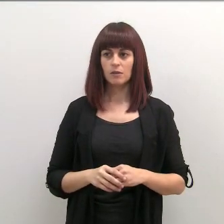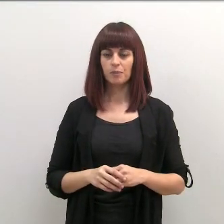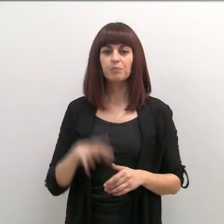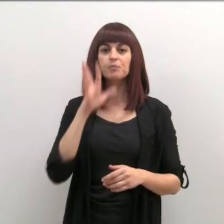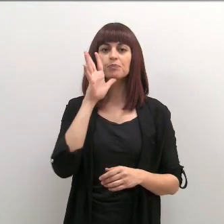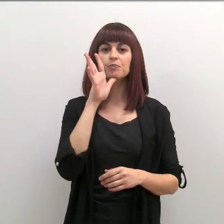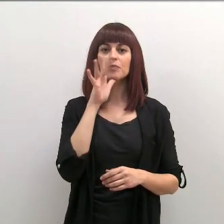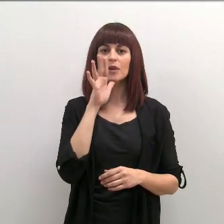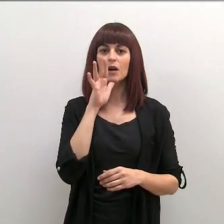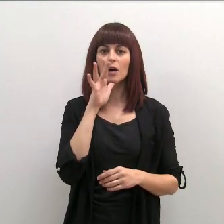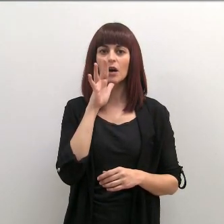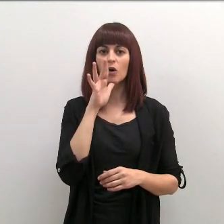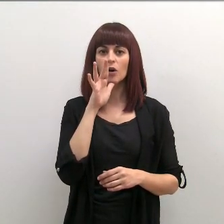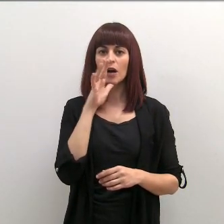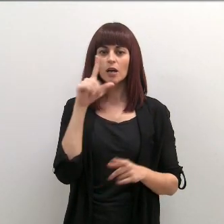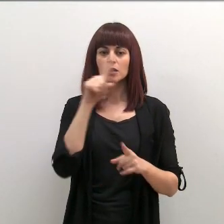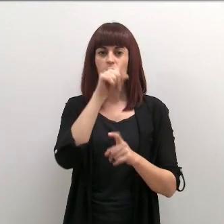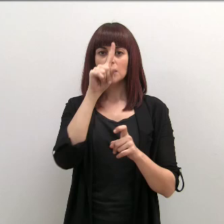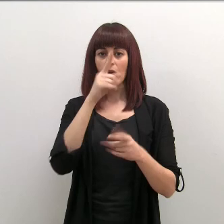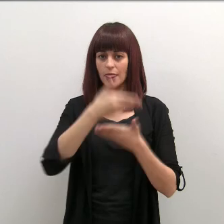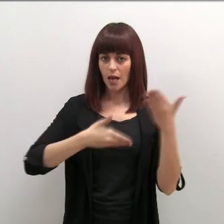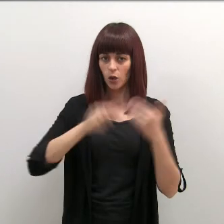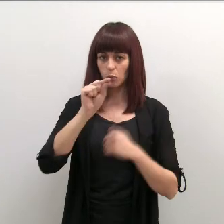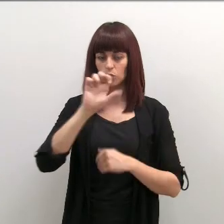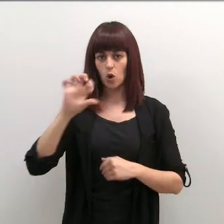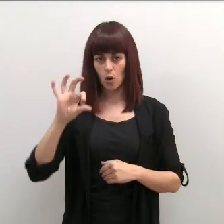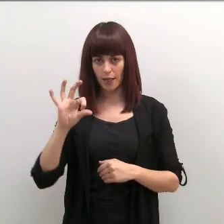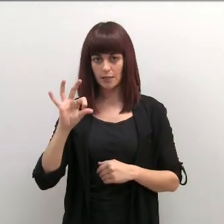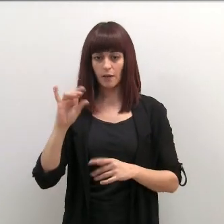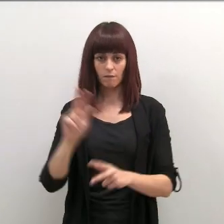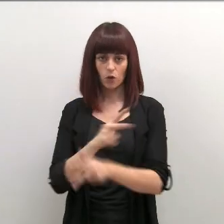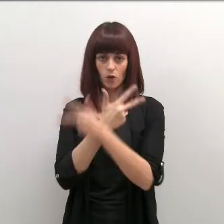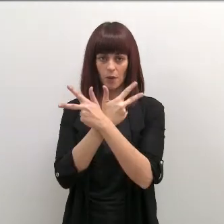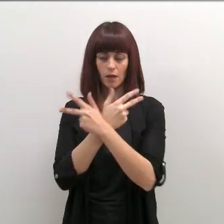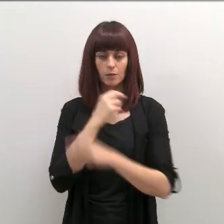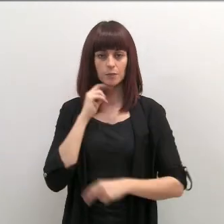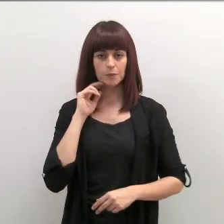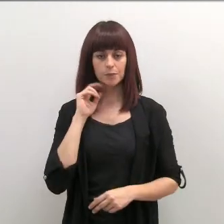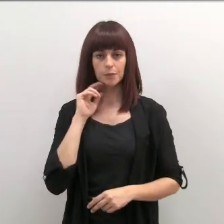Damos paso ahora a Elisa Reche del diario.es, que interviene a través de videollamada.